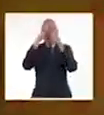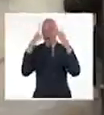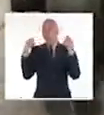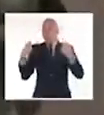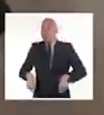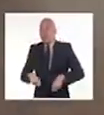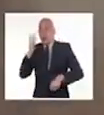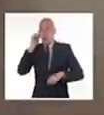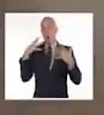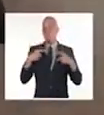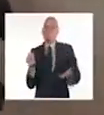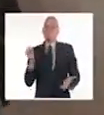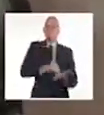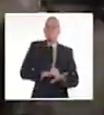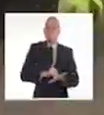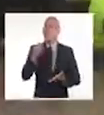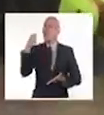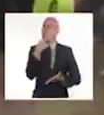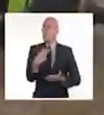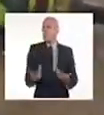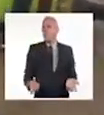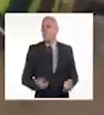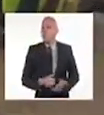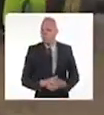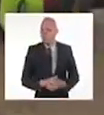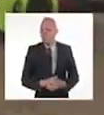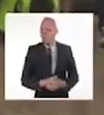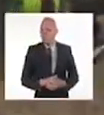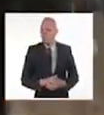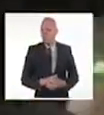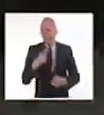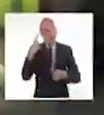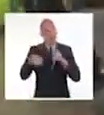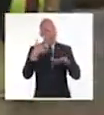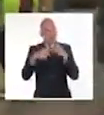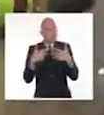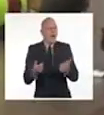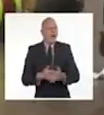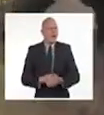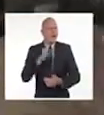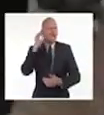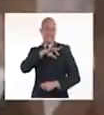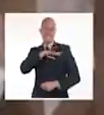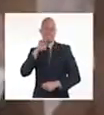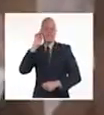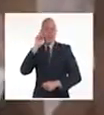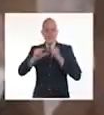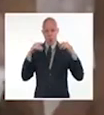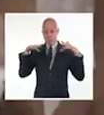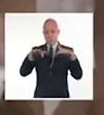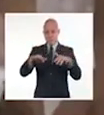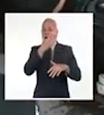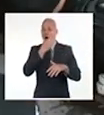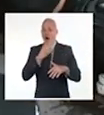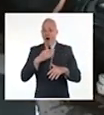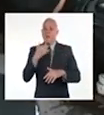habido demostraciones de las cuales jóvenes y otras personas han salido con su vista dañada porque